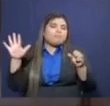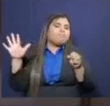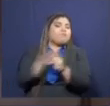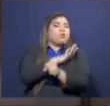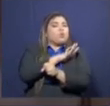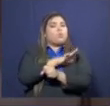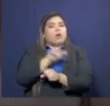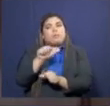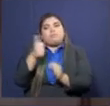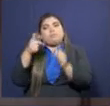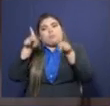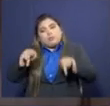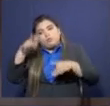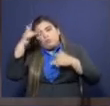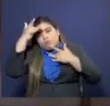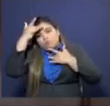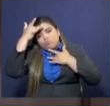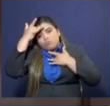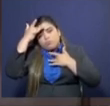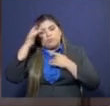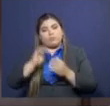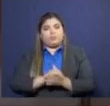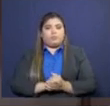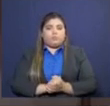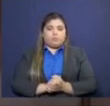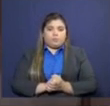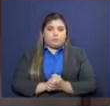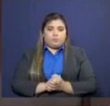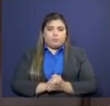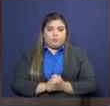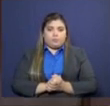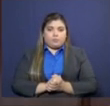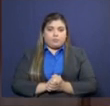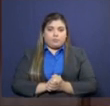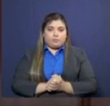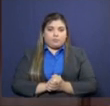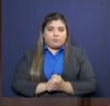estaban ocupadas por pacientes con patologías no